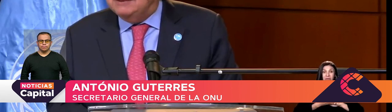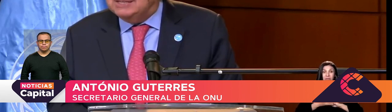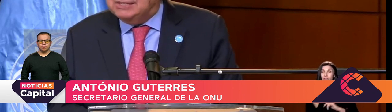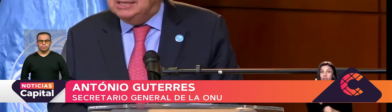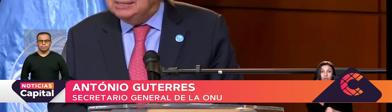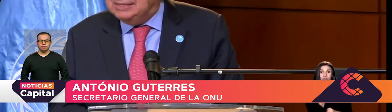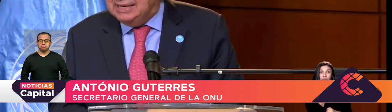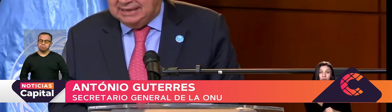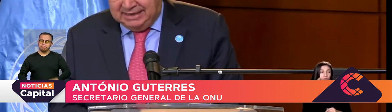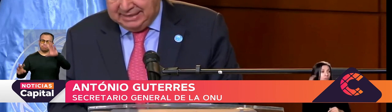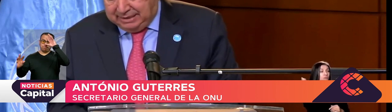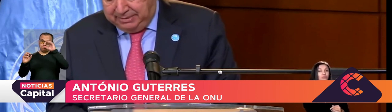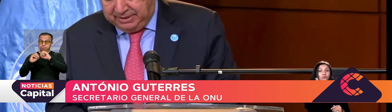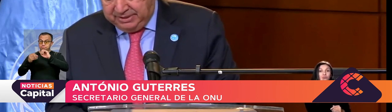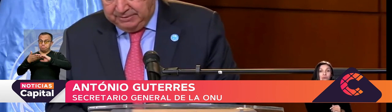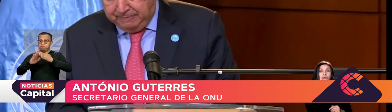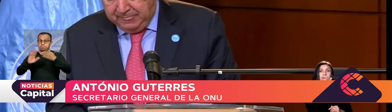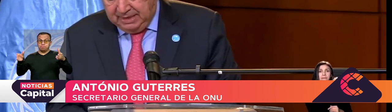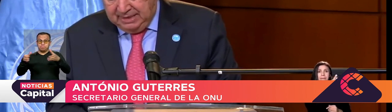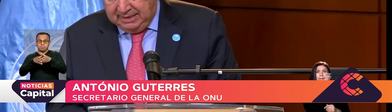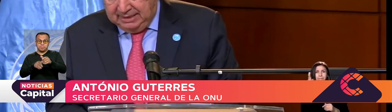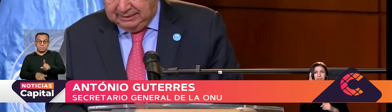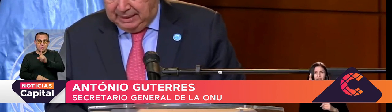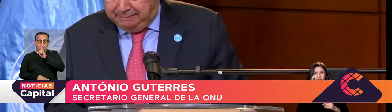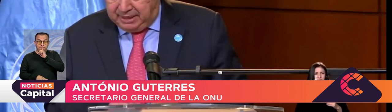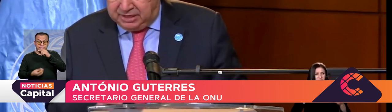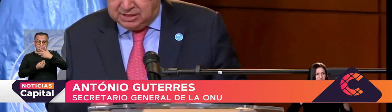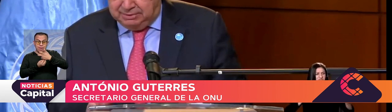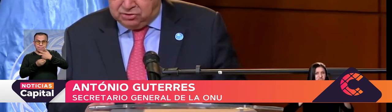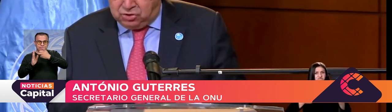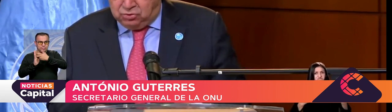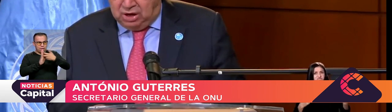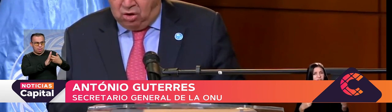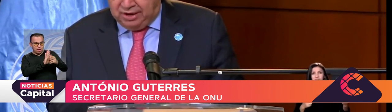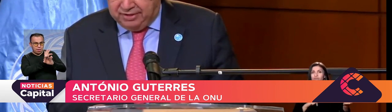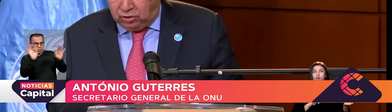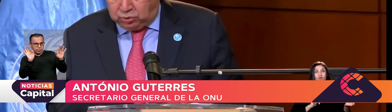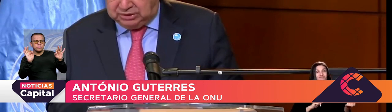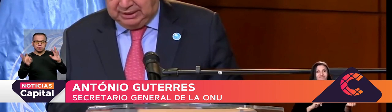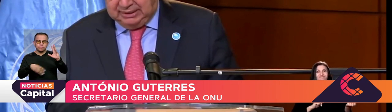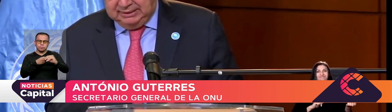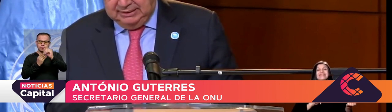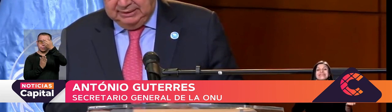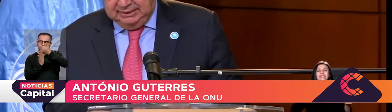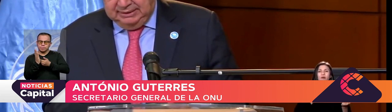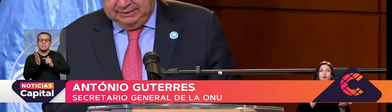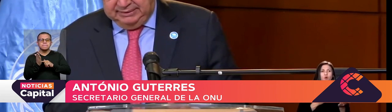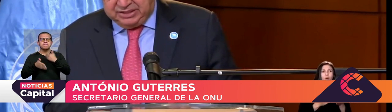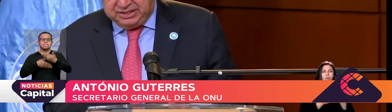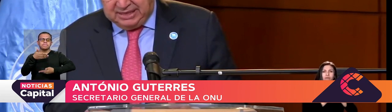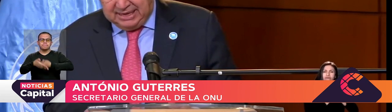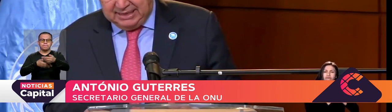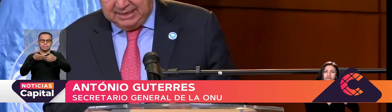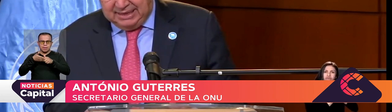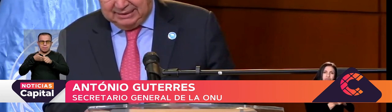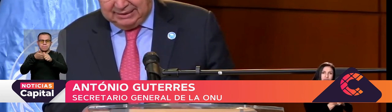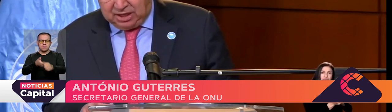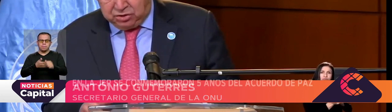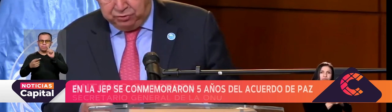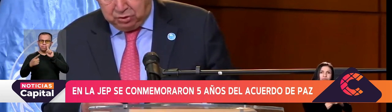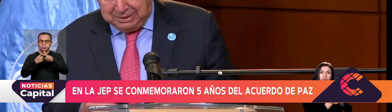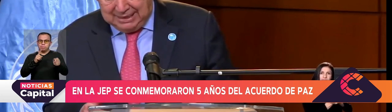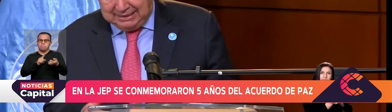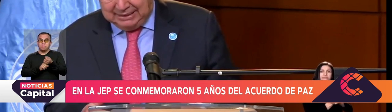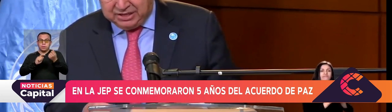solo buscaba silenciar las armas, también estableció una hoja de ruta destinada